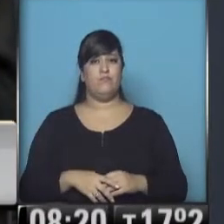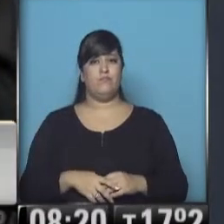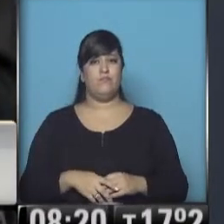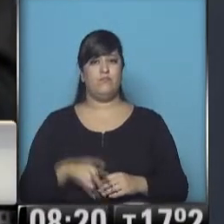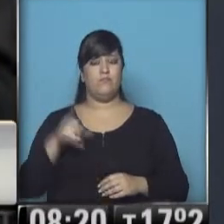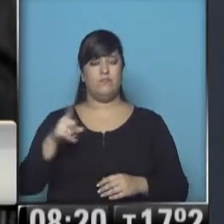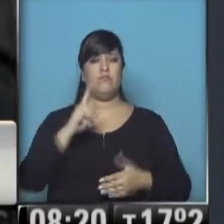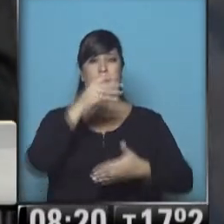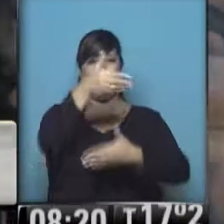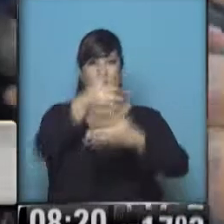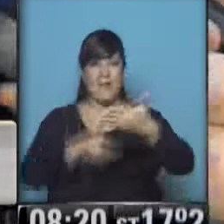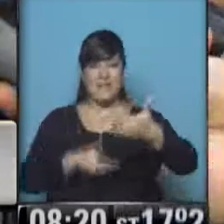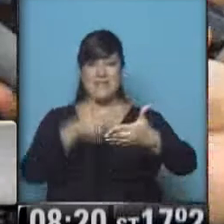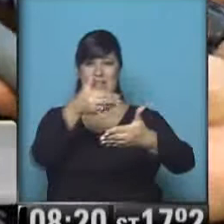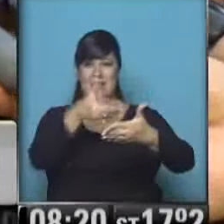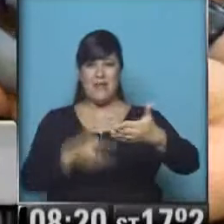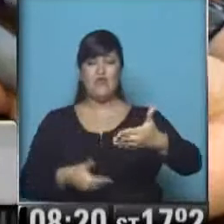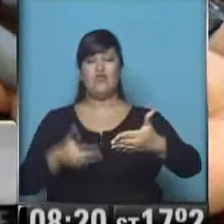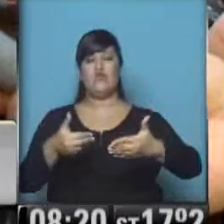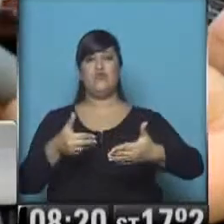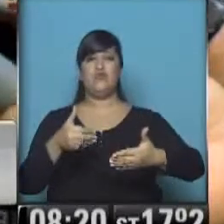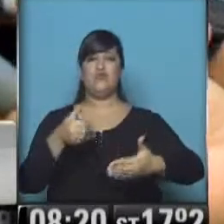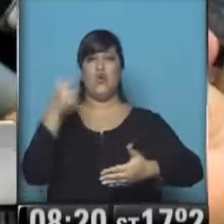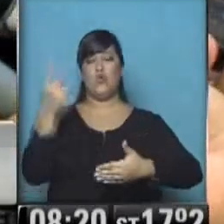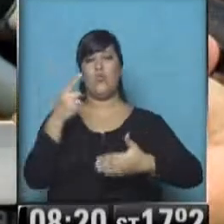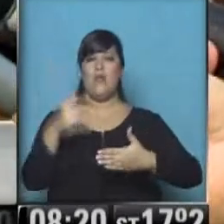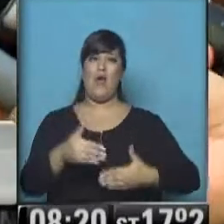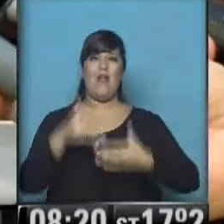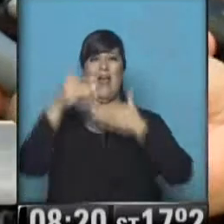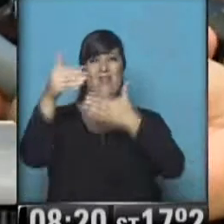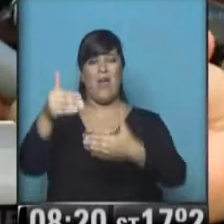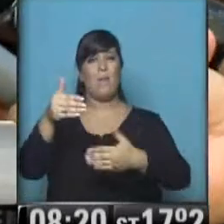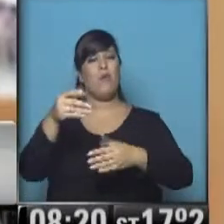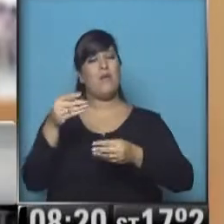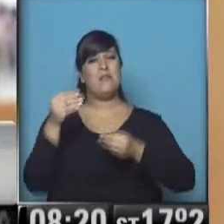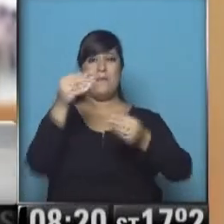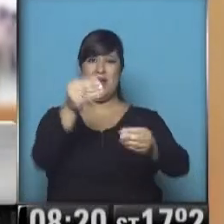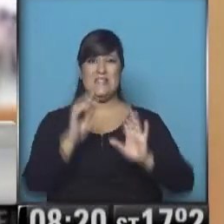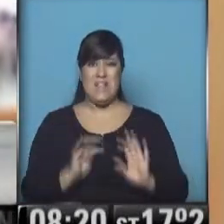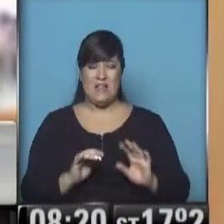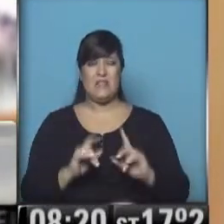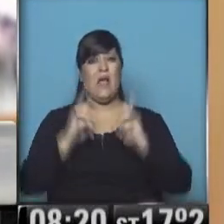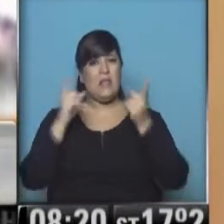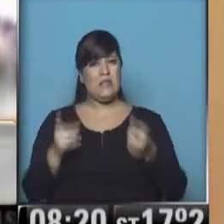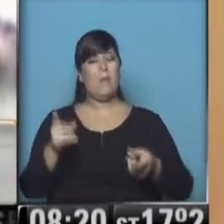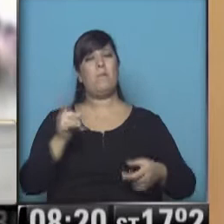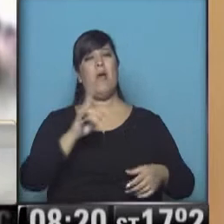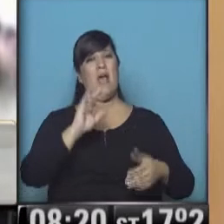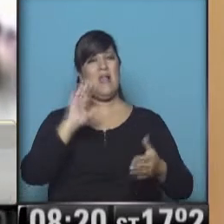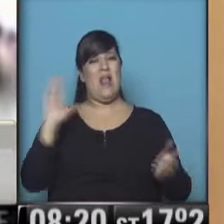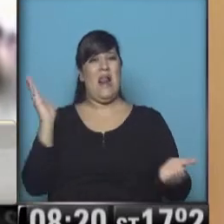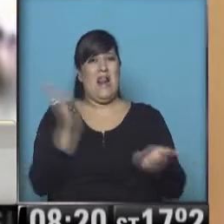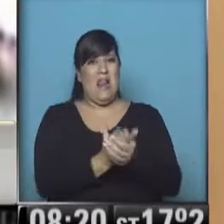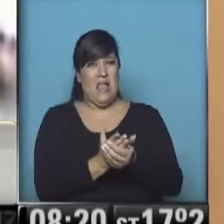presentación de la carta por su abogado una hora después de fijado en el horario para la audiencia el mantener denunciado en su legajo personal